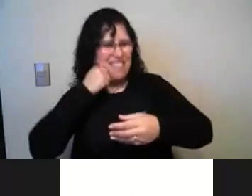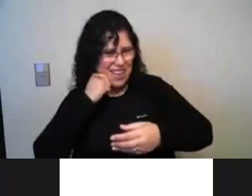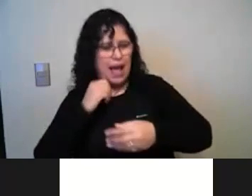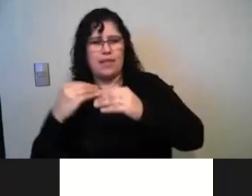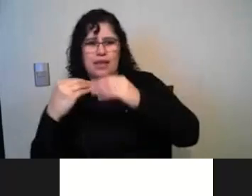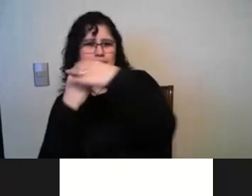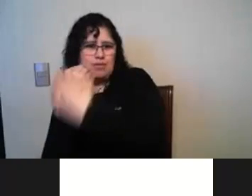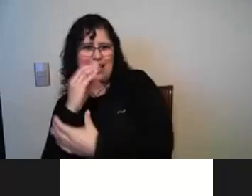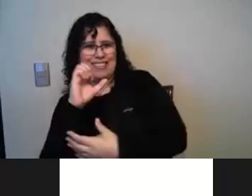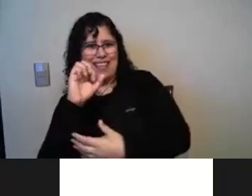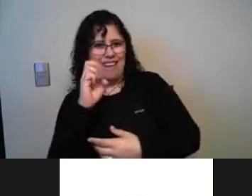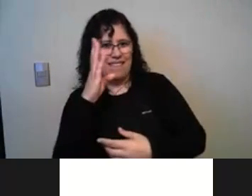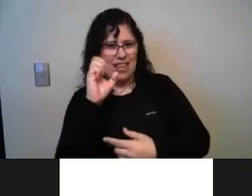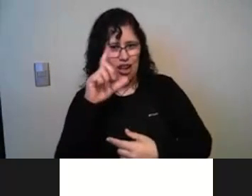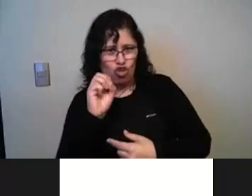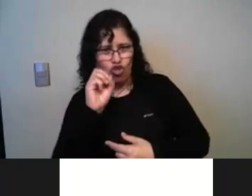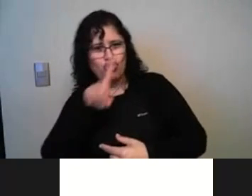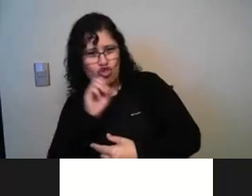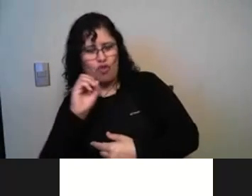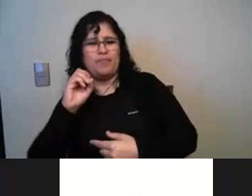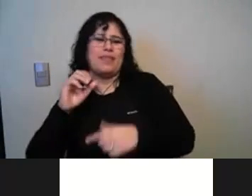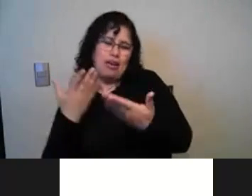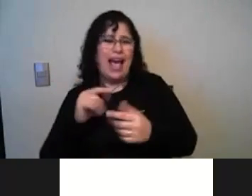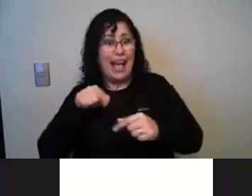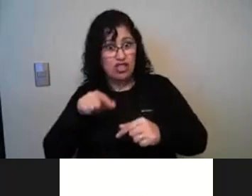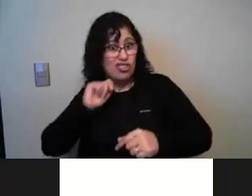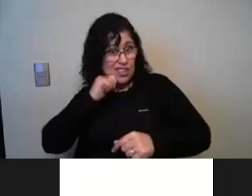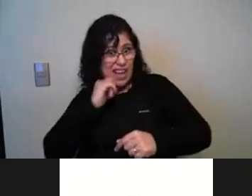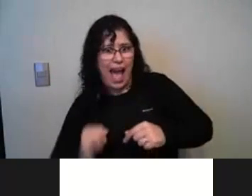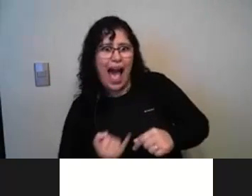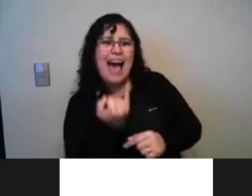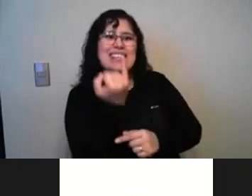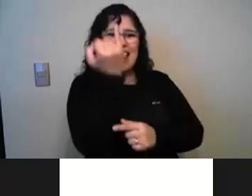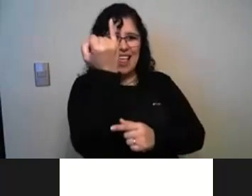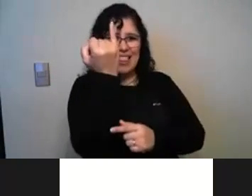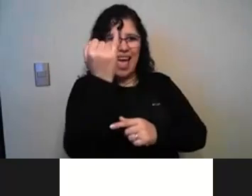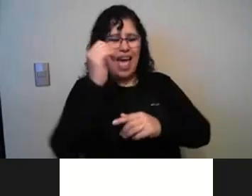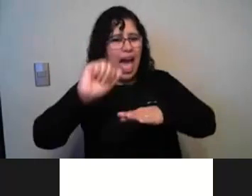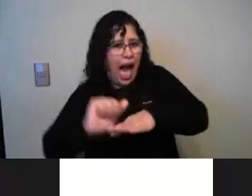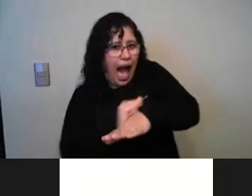un tracto ascendente, es aferente, es sensitivo.